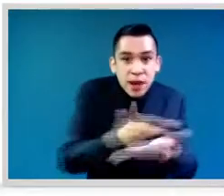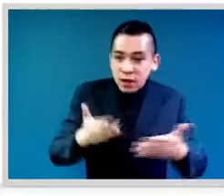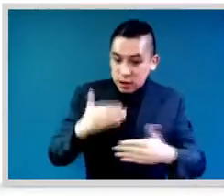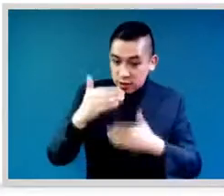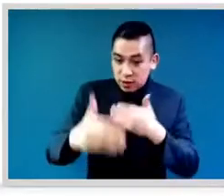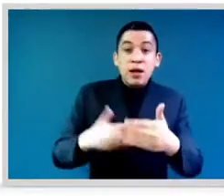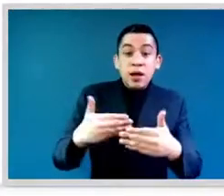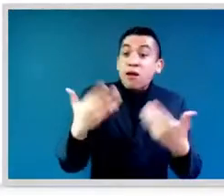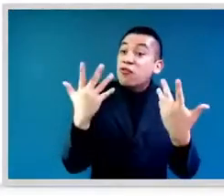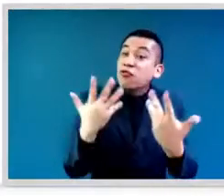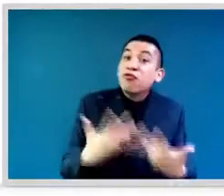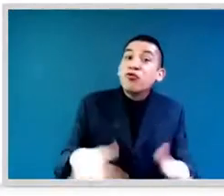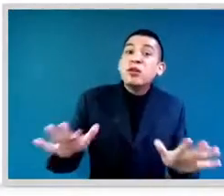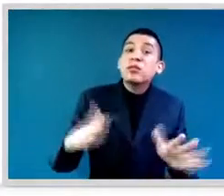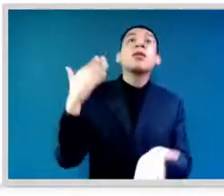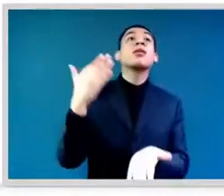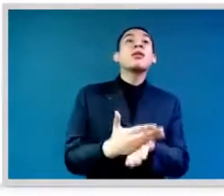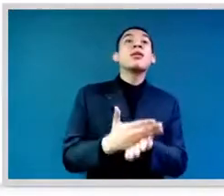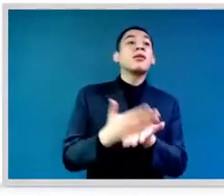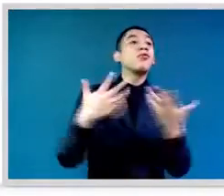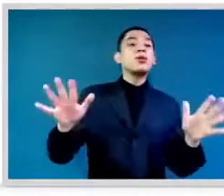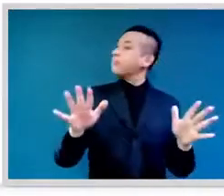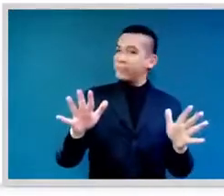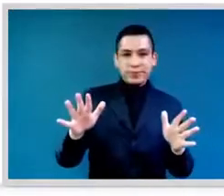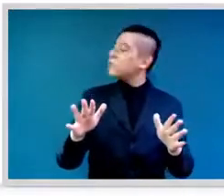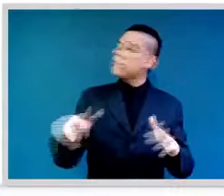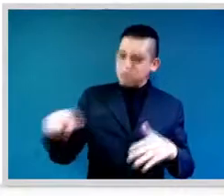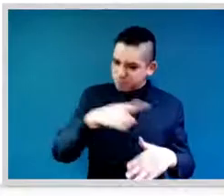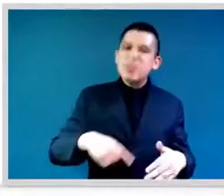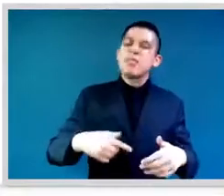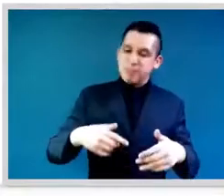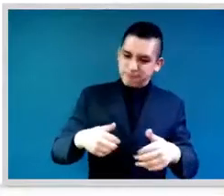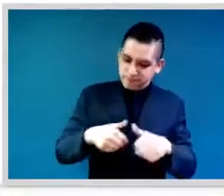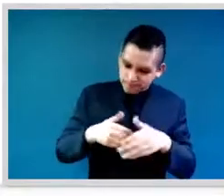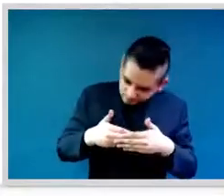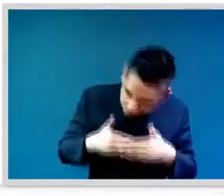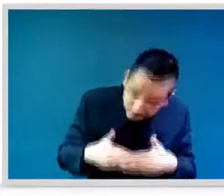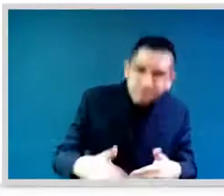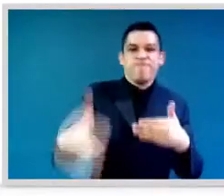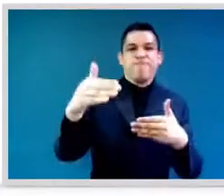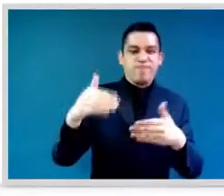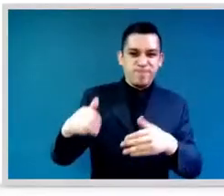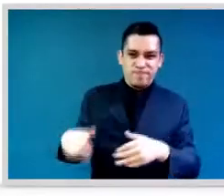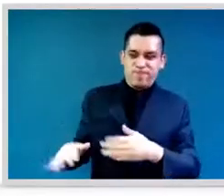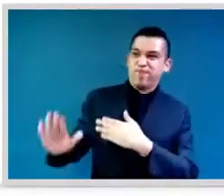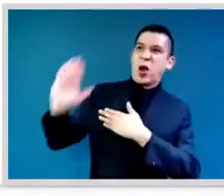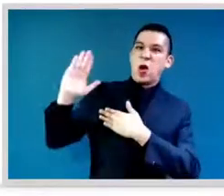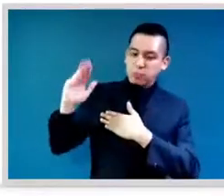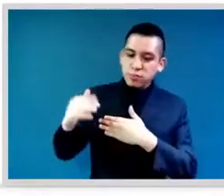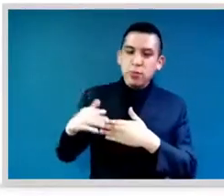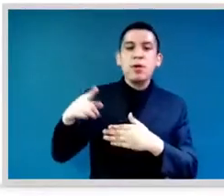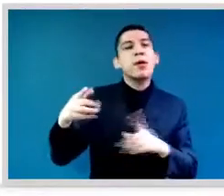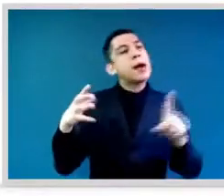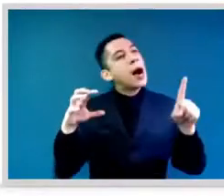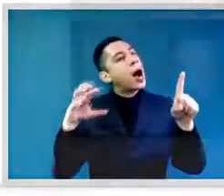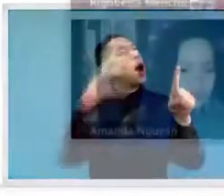avanzar en forma decidida hacia esa equidad que hace mucho tiempo venimos solicitando. Yo